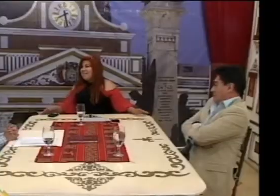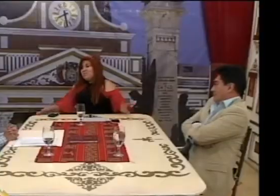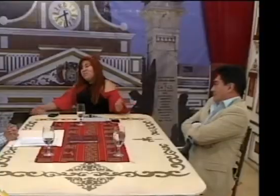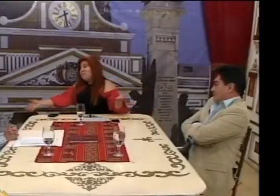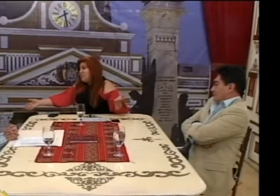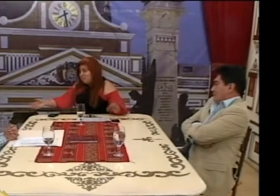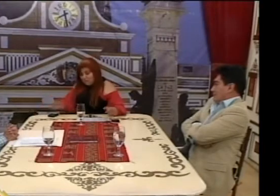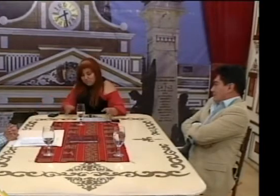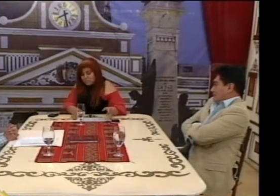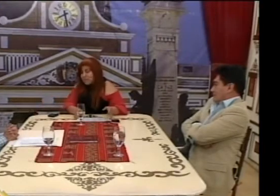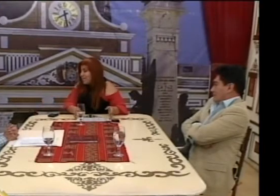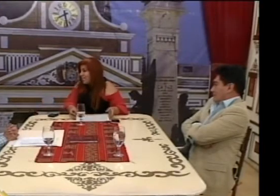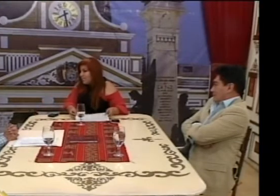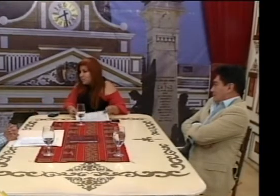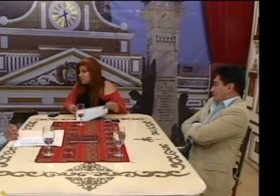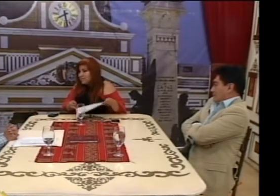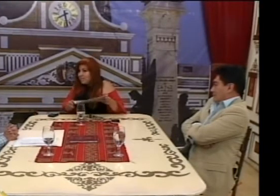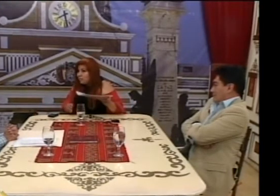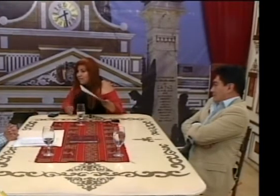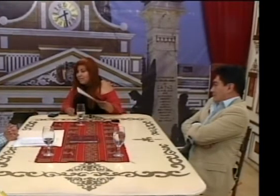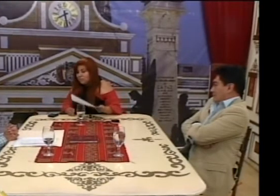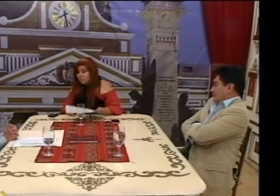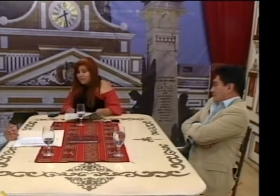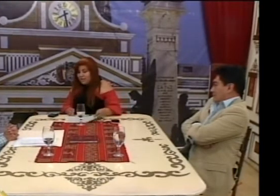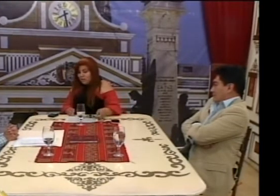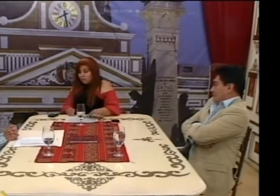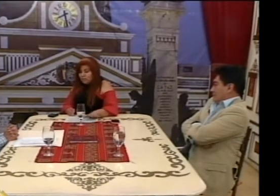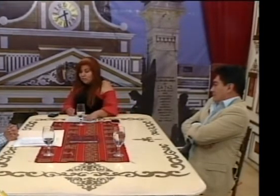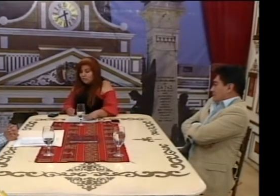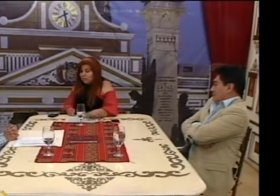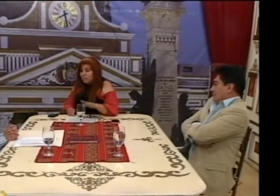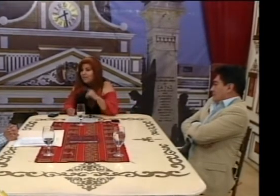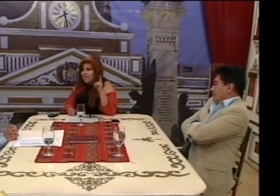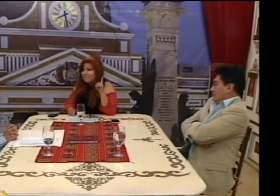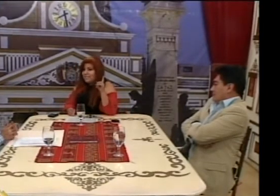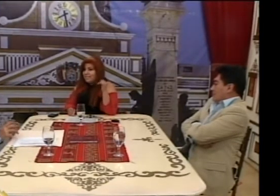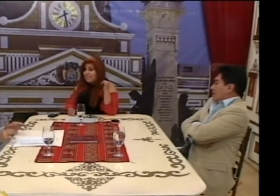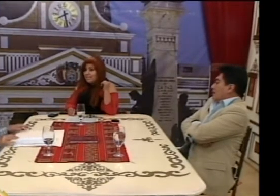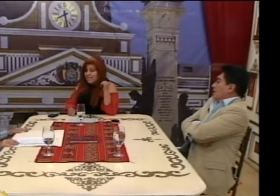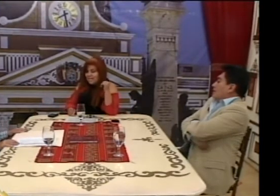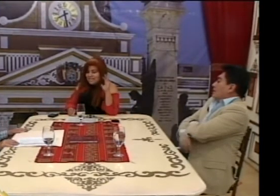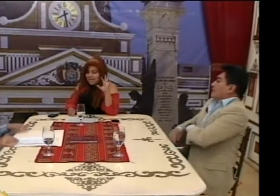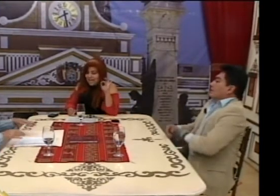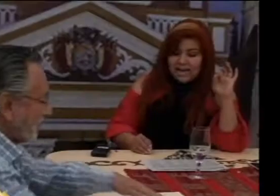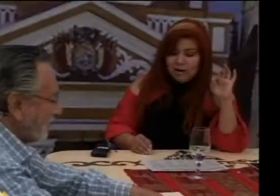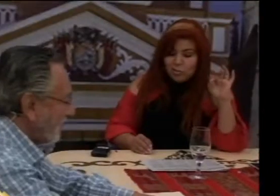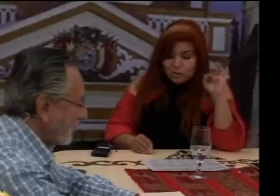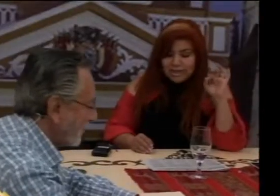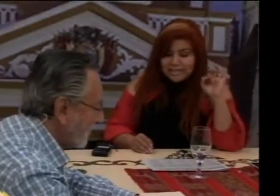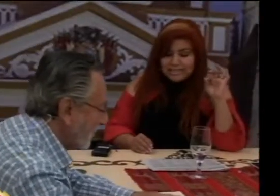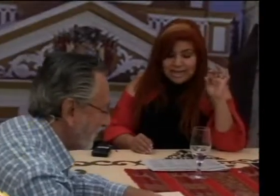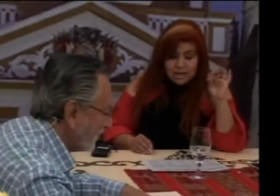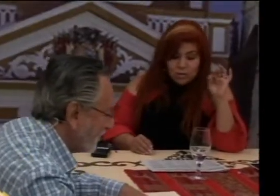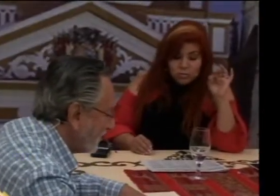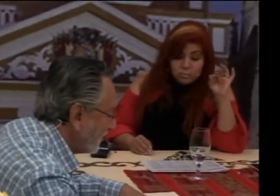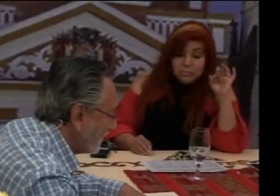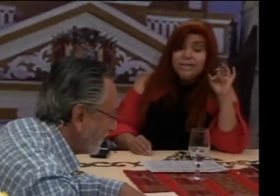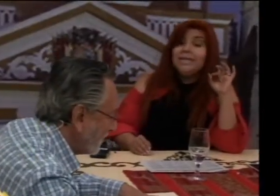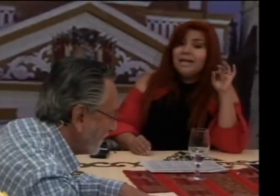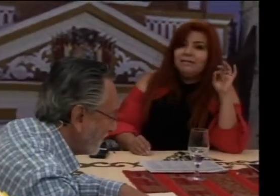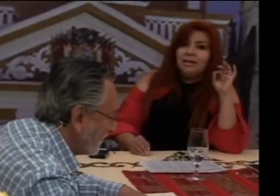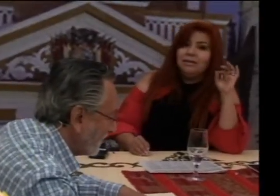gracias. Como siempre, brillante, yo reitero, la gente que puede conseguir todavía página 7 del día de ayer, hágalo, porque ahí está